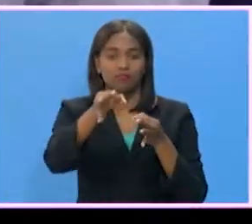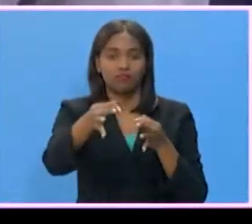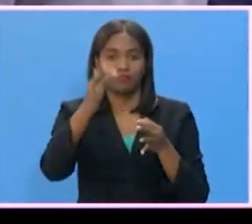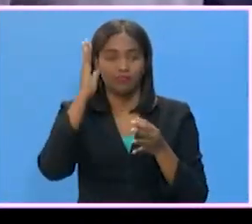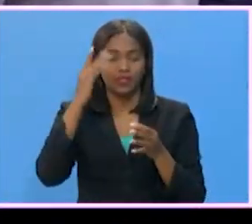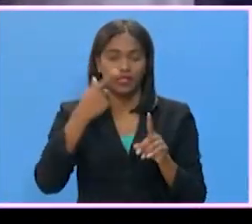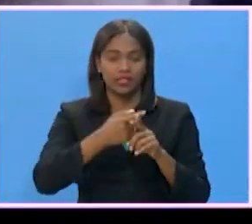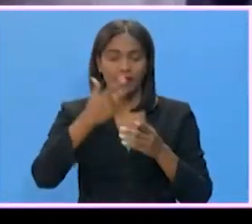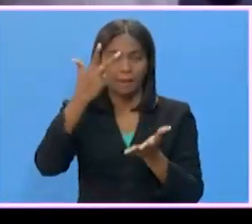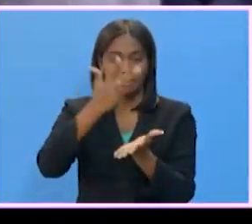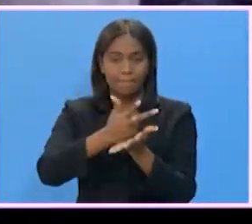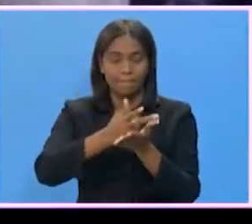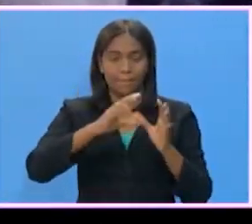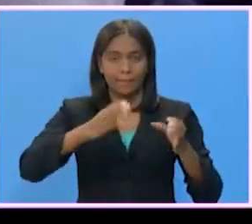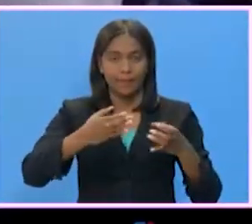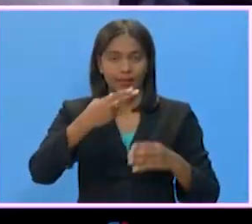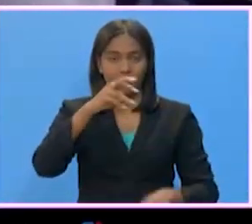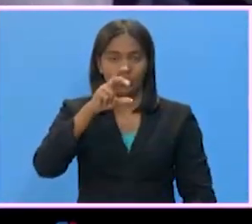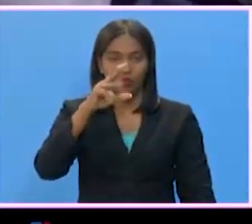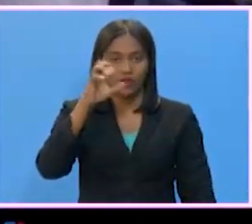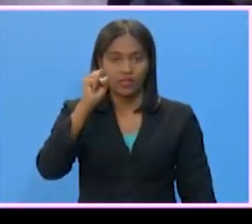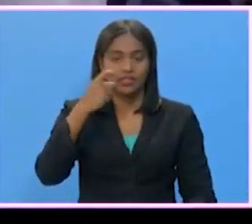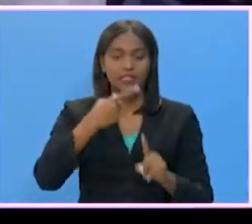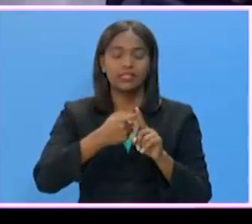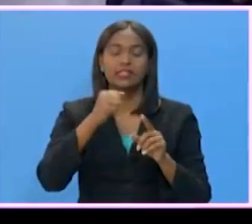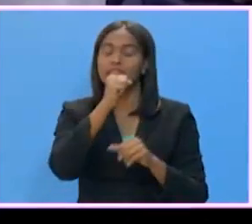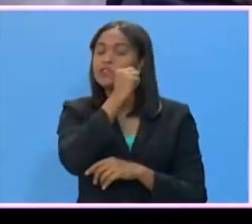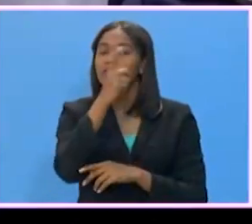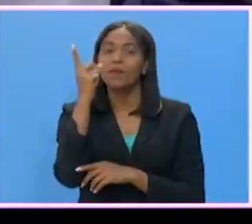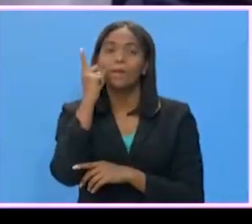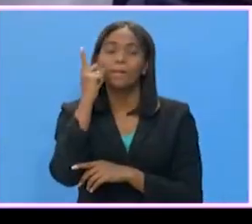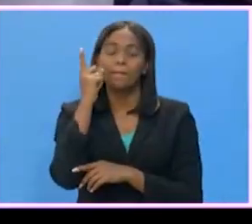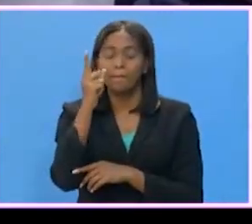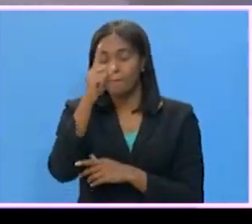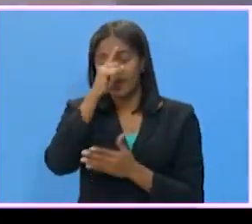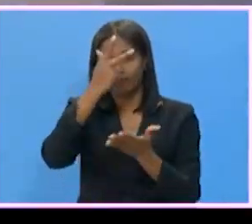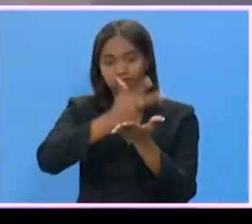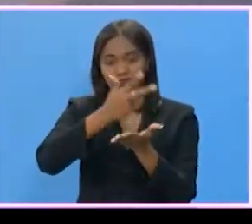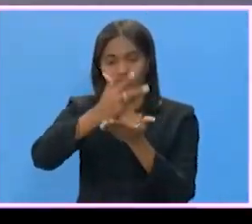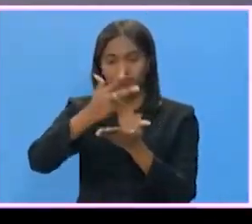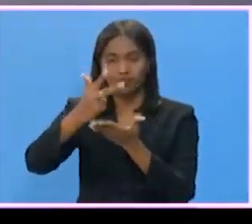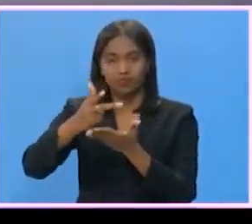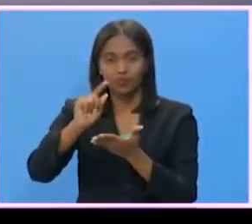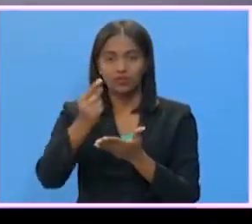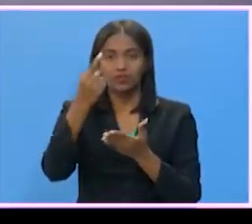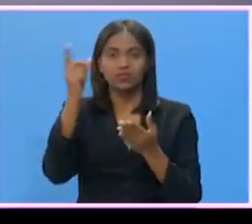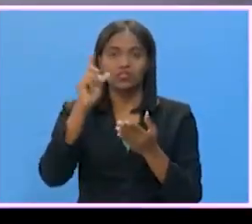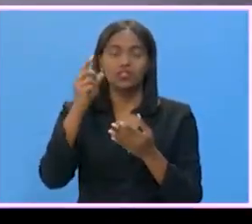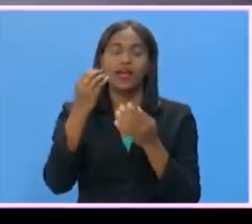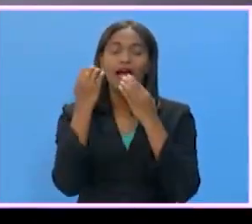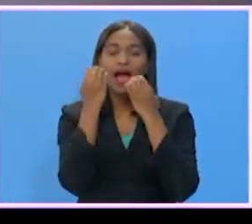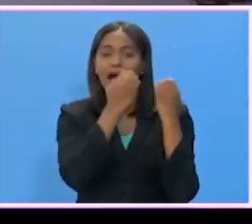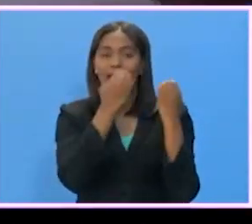iría desde la parada del Centro de los Héroes en Santo Domingo, haciendo paradas en esta primera etapa en Haina, Atillo y